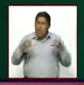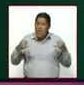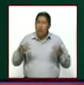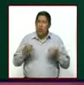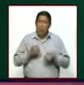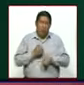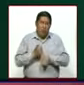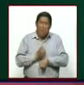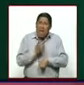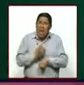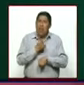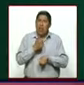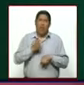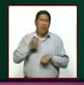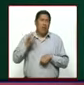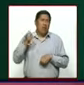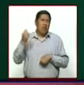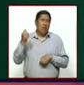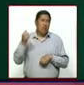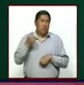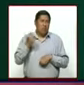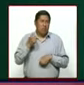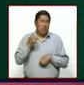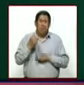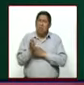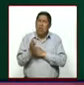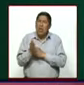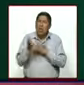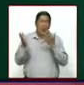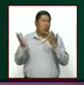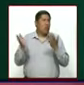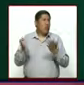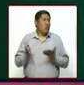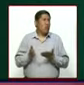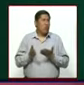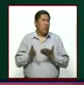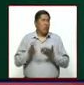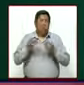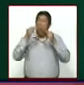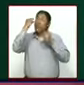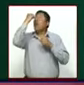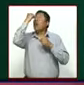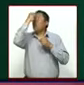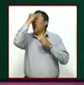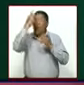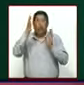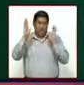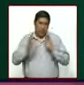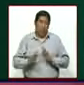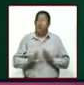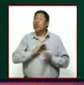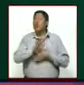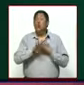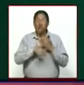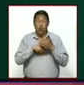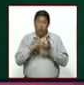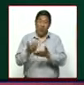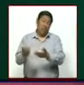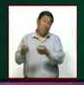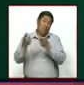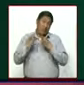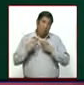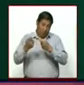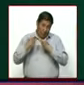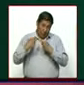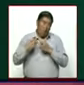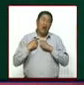bomberos que están en el lugar también requieren bastante ayuda. Nosotros también nos estamos encargando de enviar ya toda la ayuda humanitaria